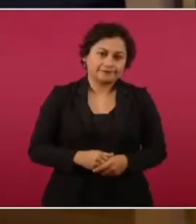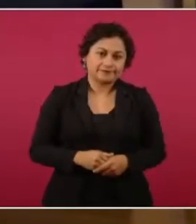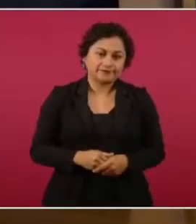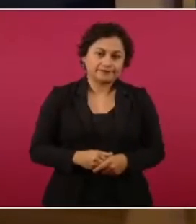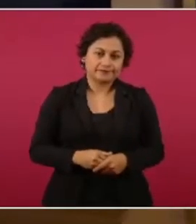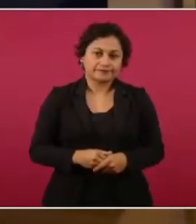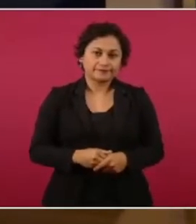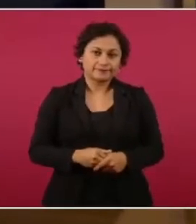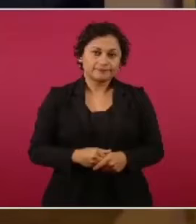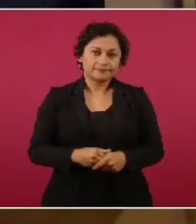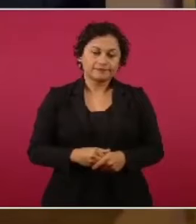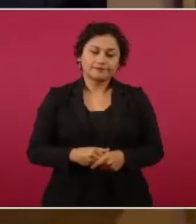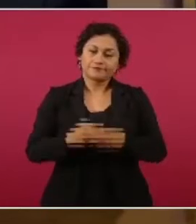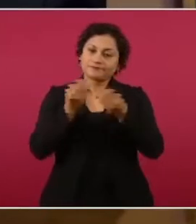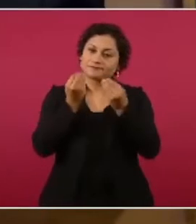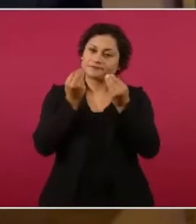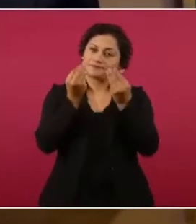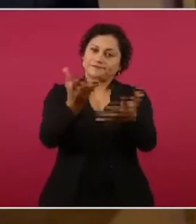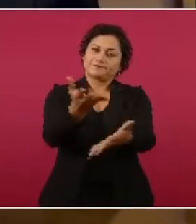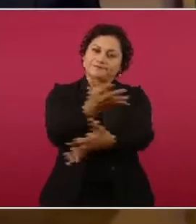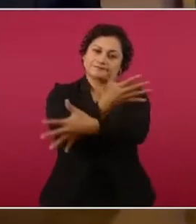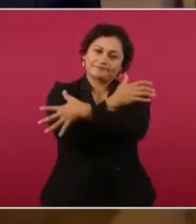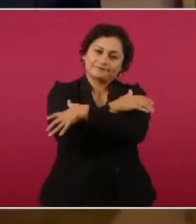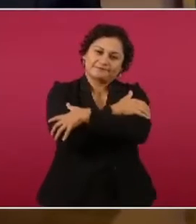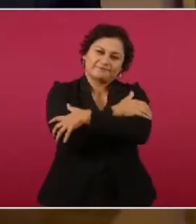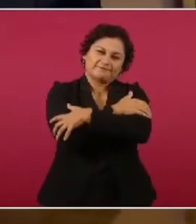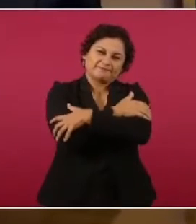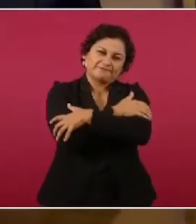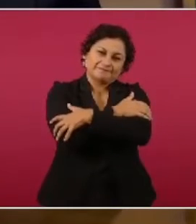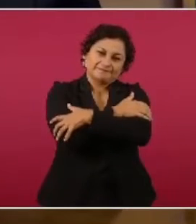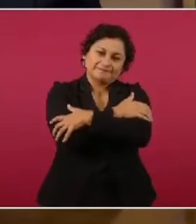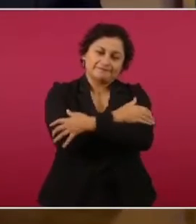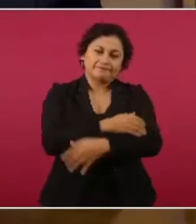Y te mando un abrazo muy fuerte,